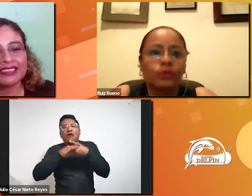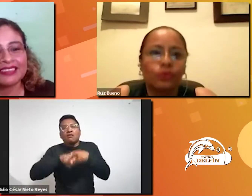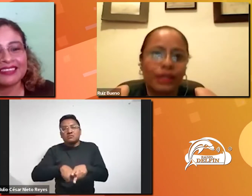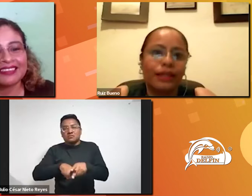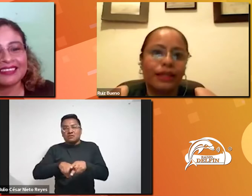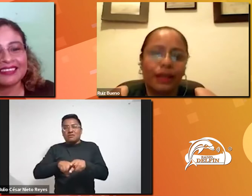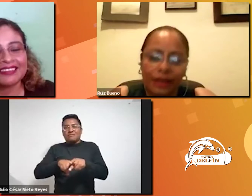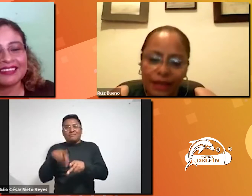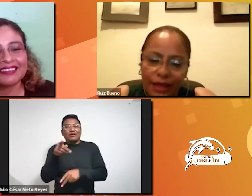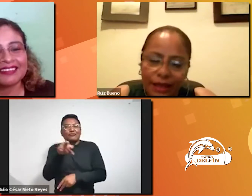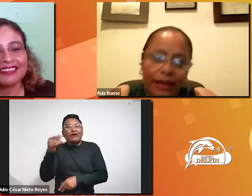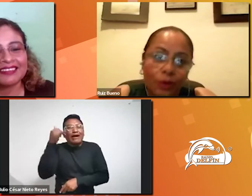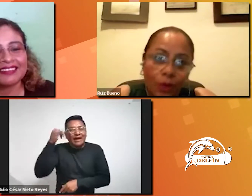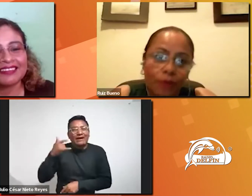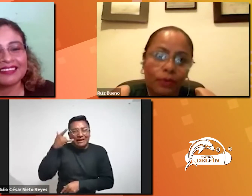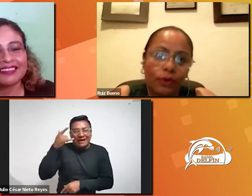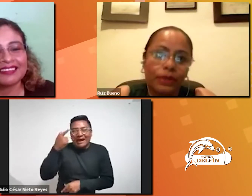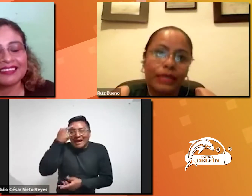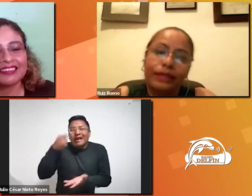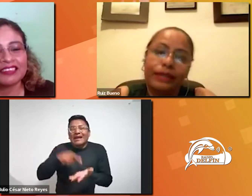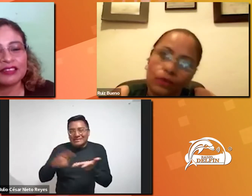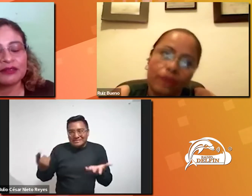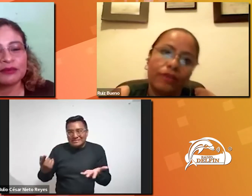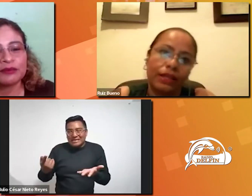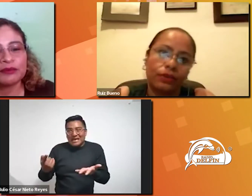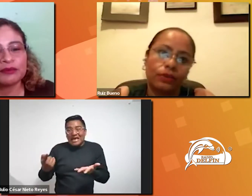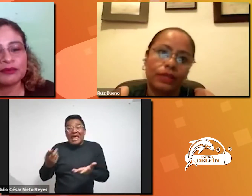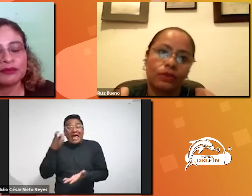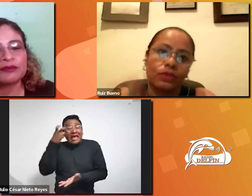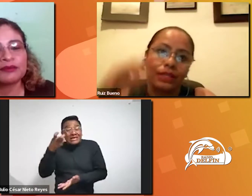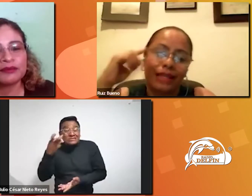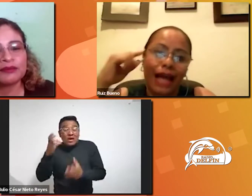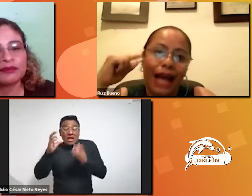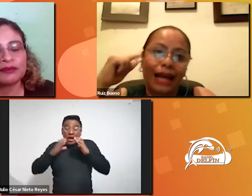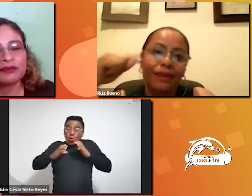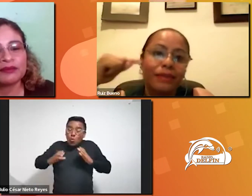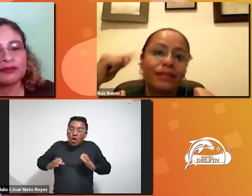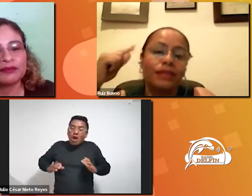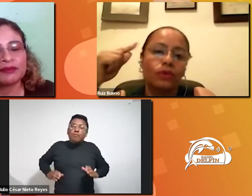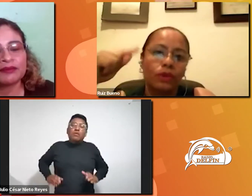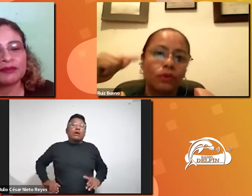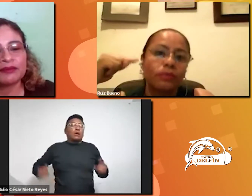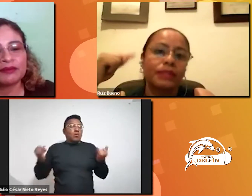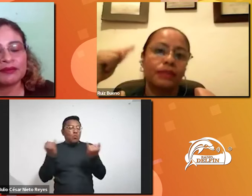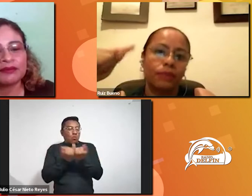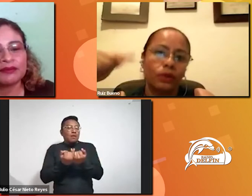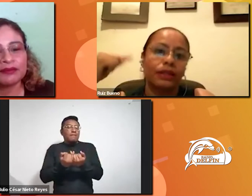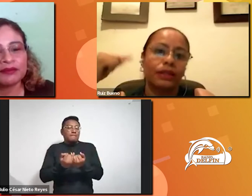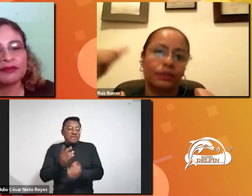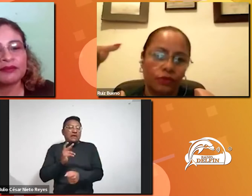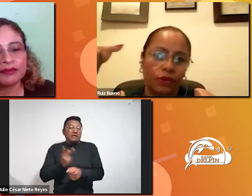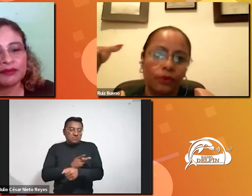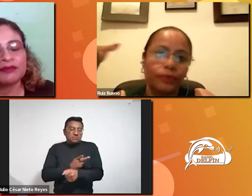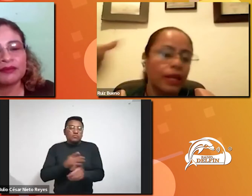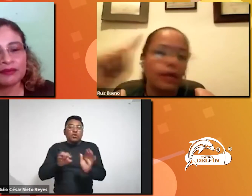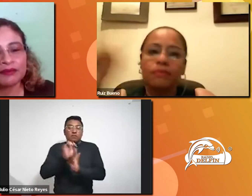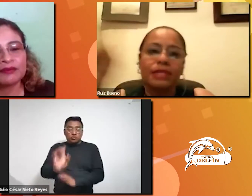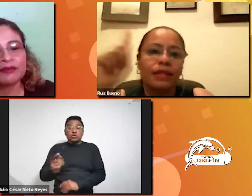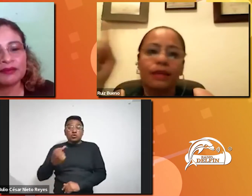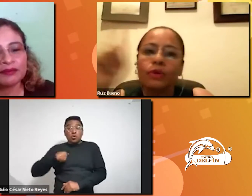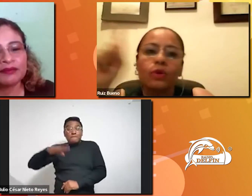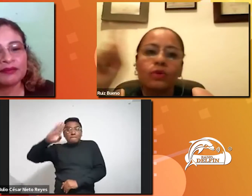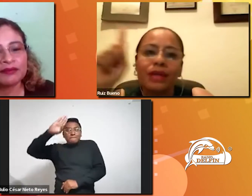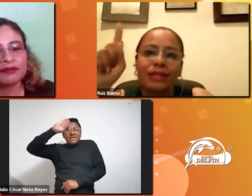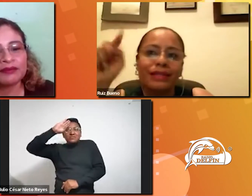eso sucede en el cuerpo y tiene un efecto. Entonces, cada vez que yo tengo un pensamiento catastrófico,